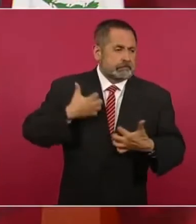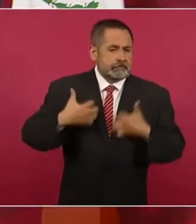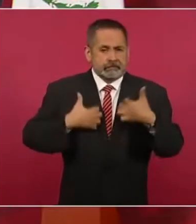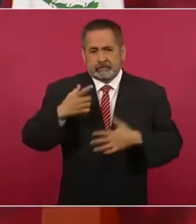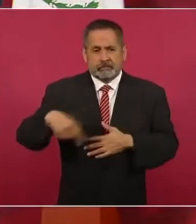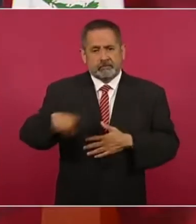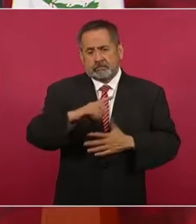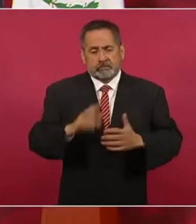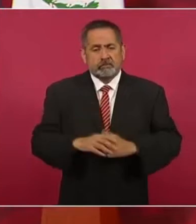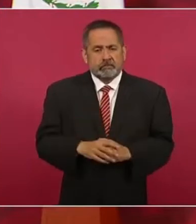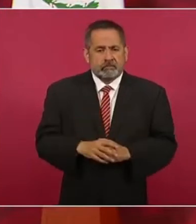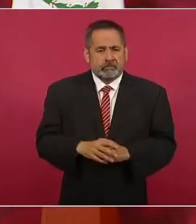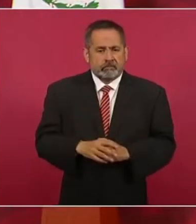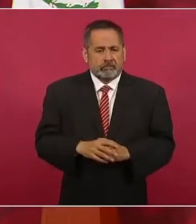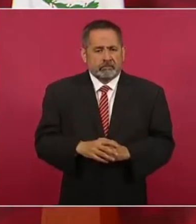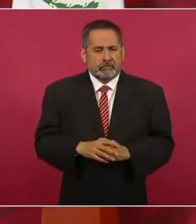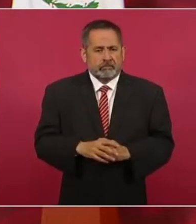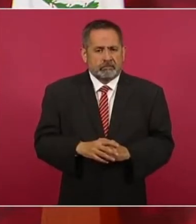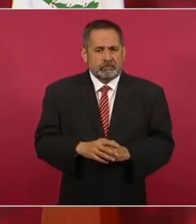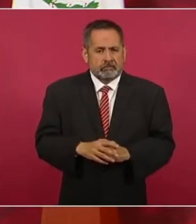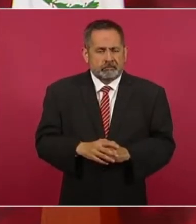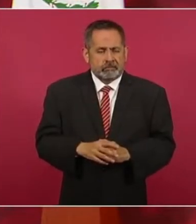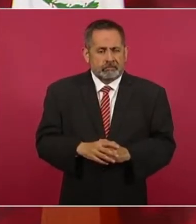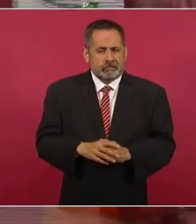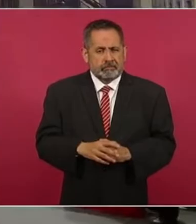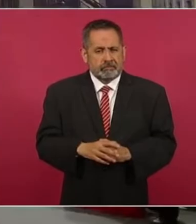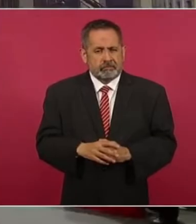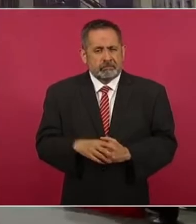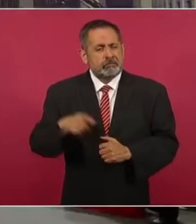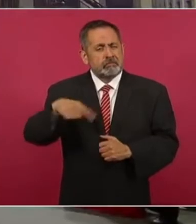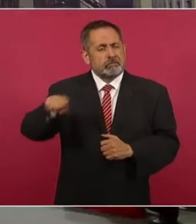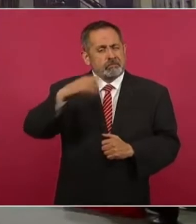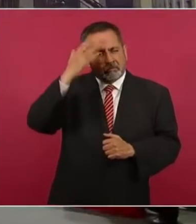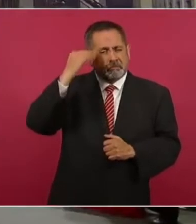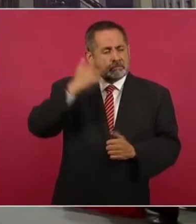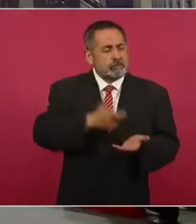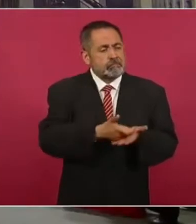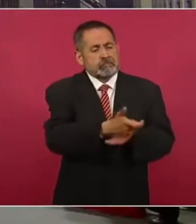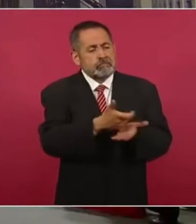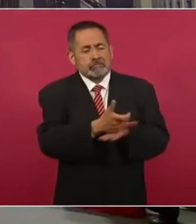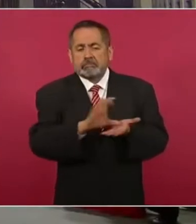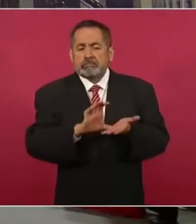enojadísimos. Es que eran los que recibían el subsidio,